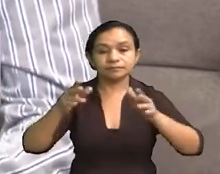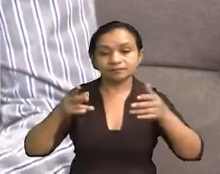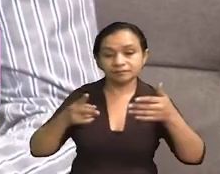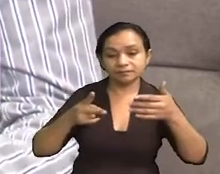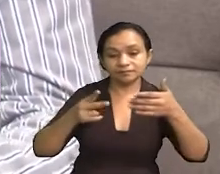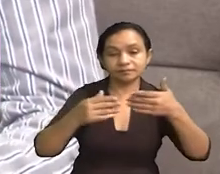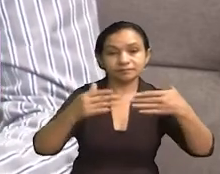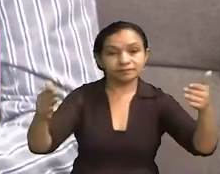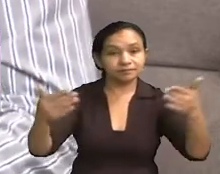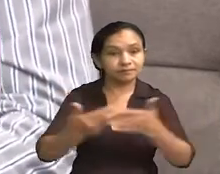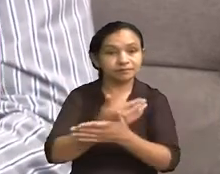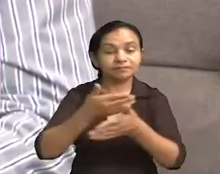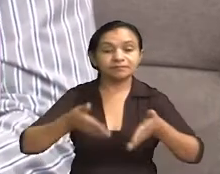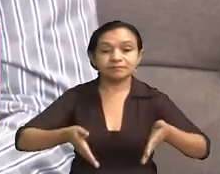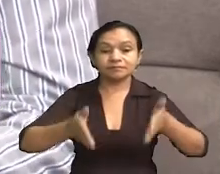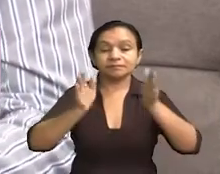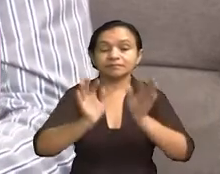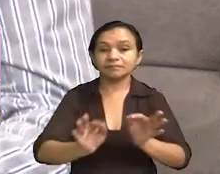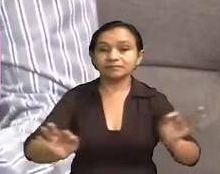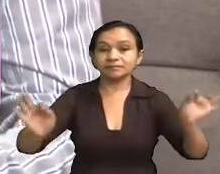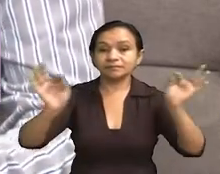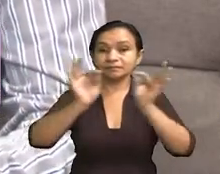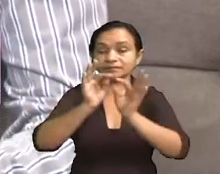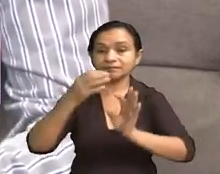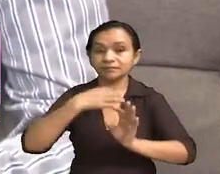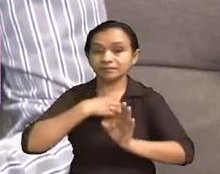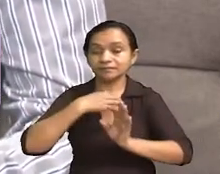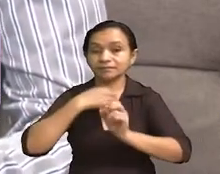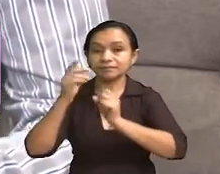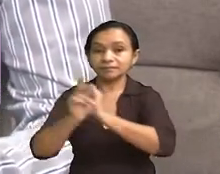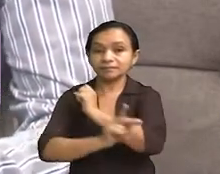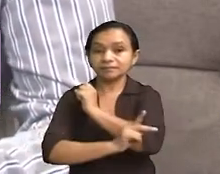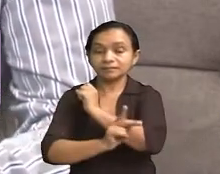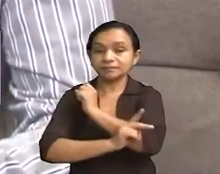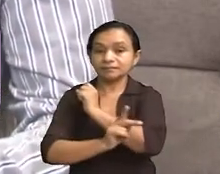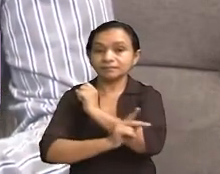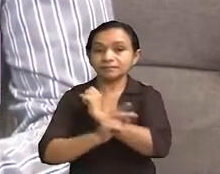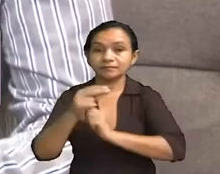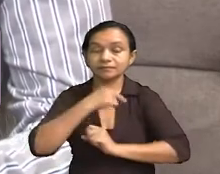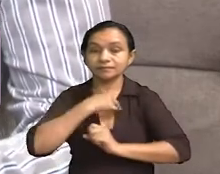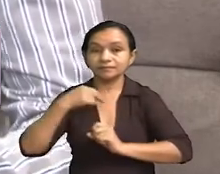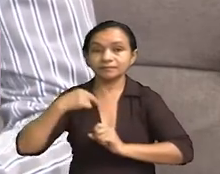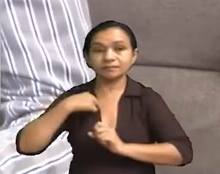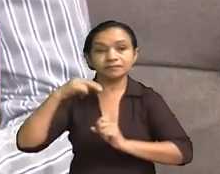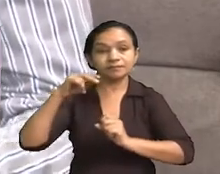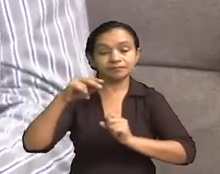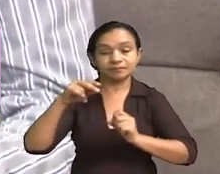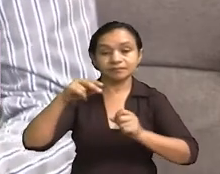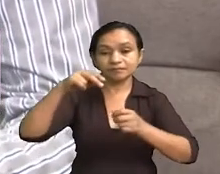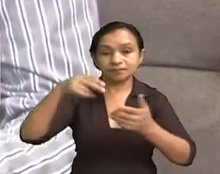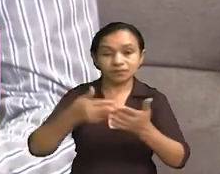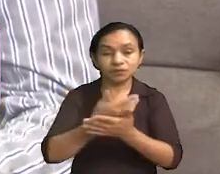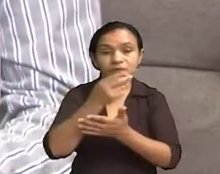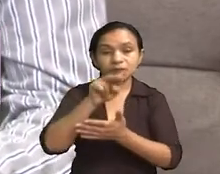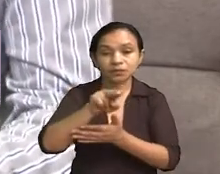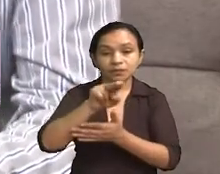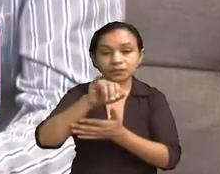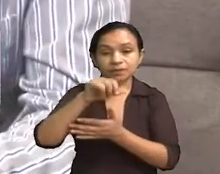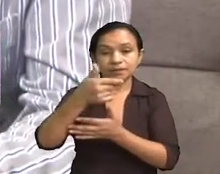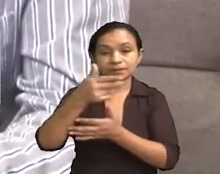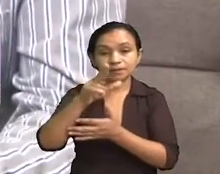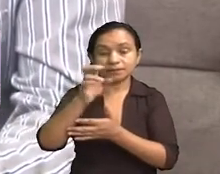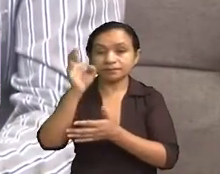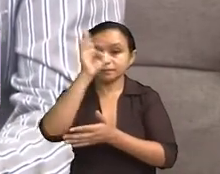inaugurado carreteras muy importantes de nuestro país. Por ejemplo, se inauguró la carretera Nueva Guinea-Bluefield, okay, que